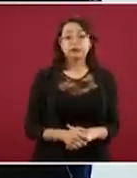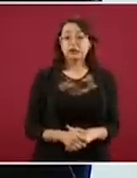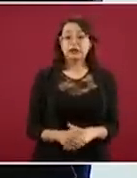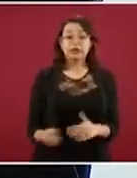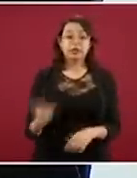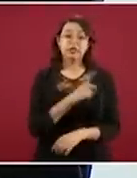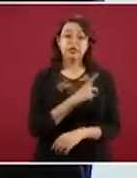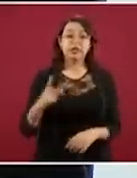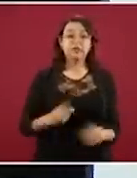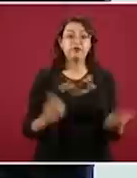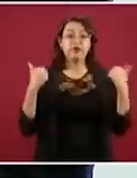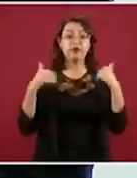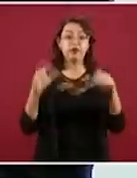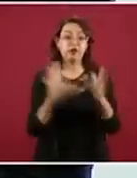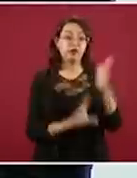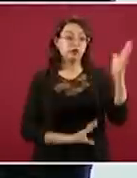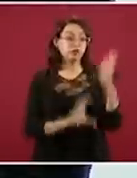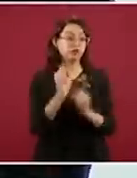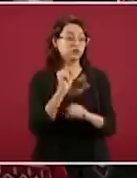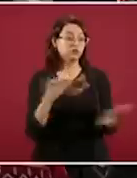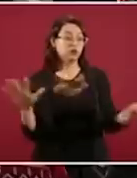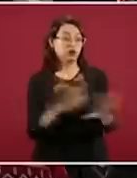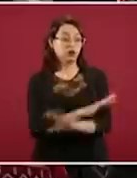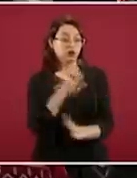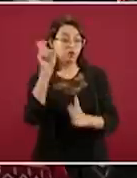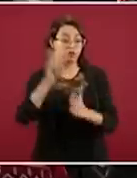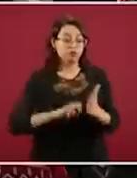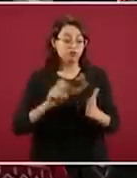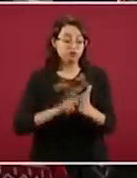que modificar la Constitución,